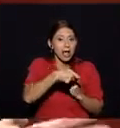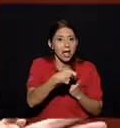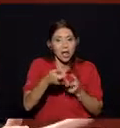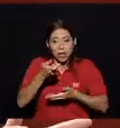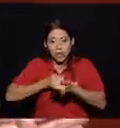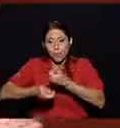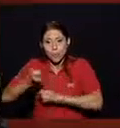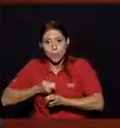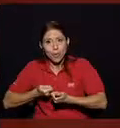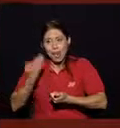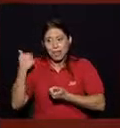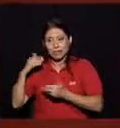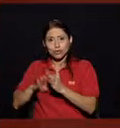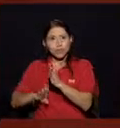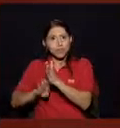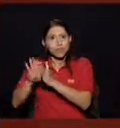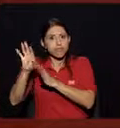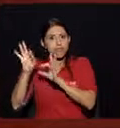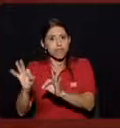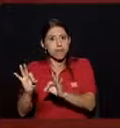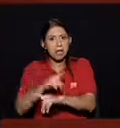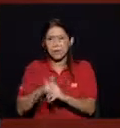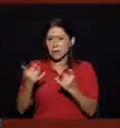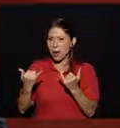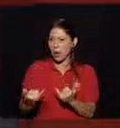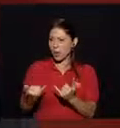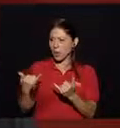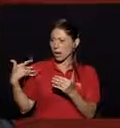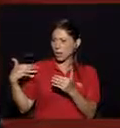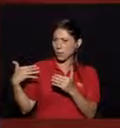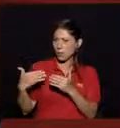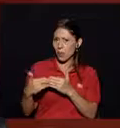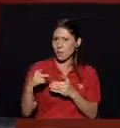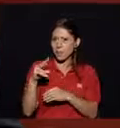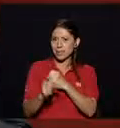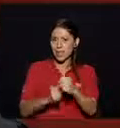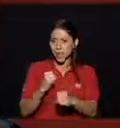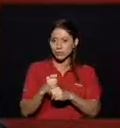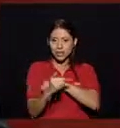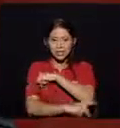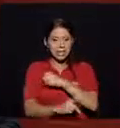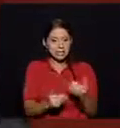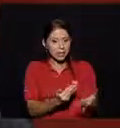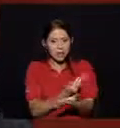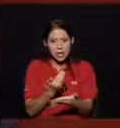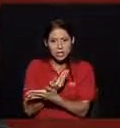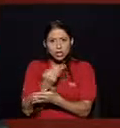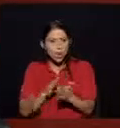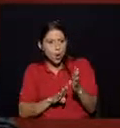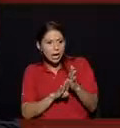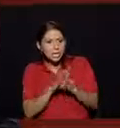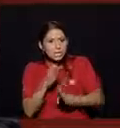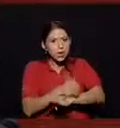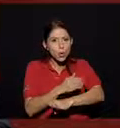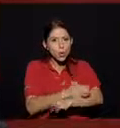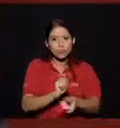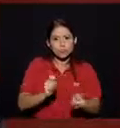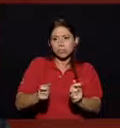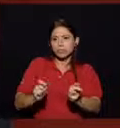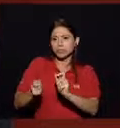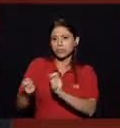salto muy grande en desarrollo humano, y ahora tenemos algunas décadas en las que el país se modernizó, ha crecido, se ha diversificado su economía, ha cambiado